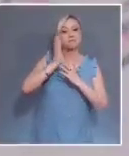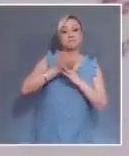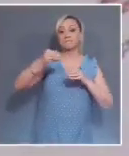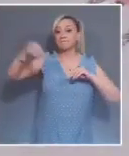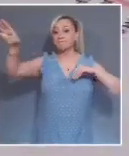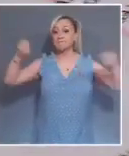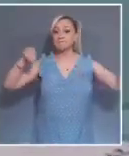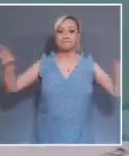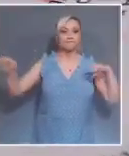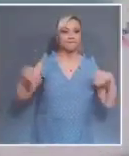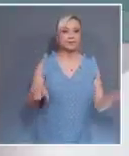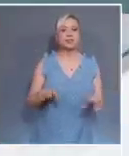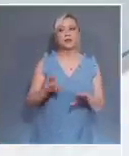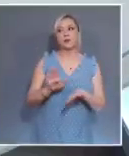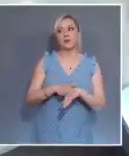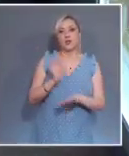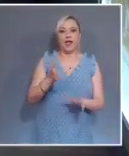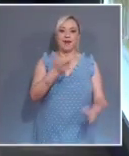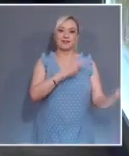conducente.